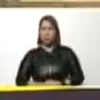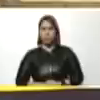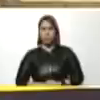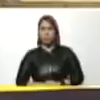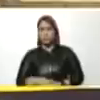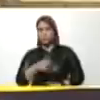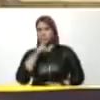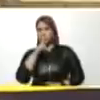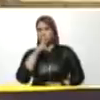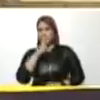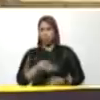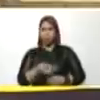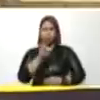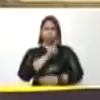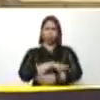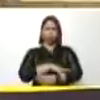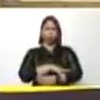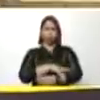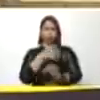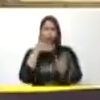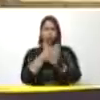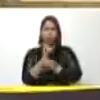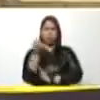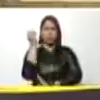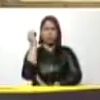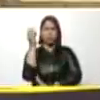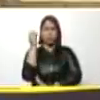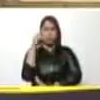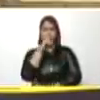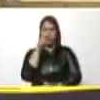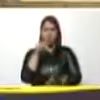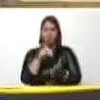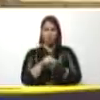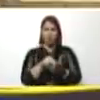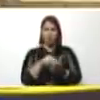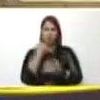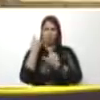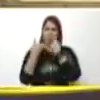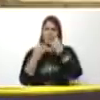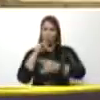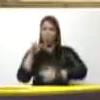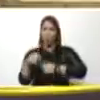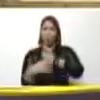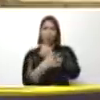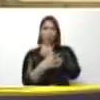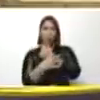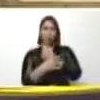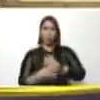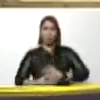dramática, trágica, de la Asamblea Nacional guaidocista, de la Asamblea Nacional